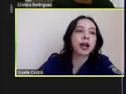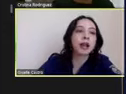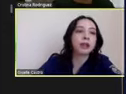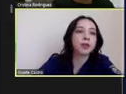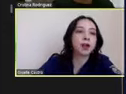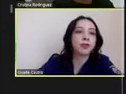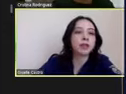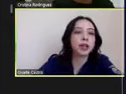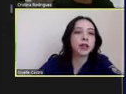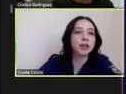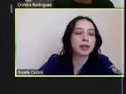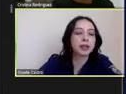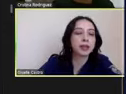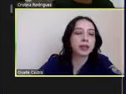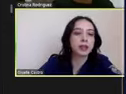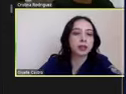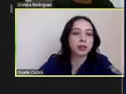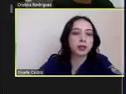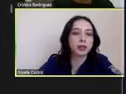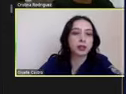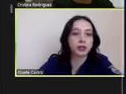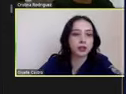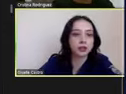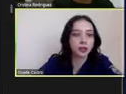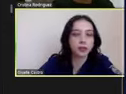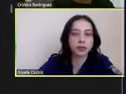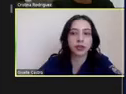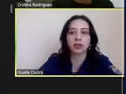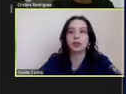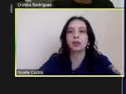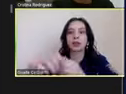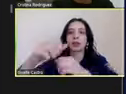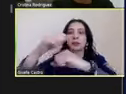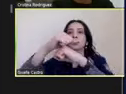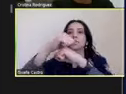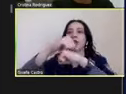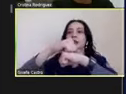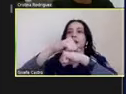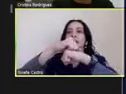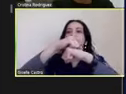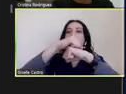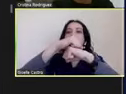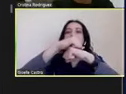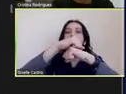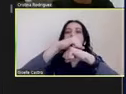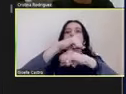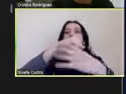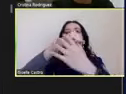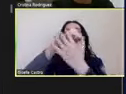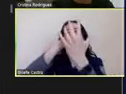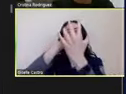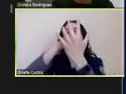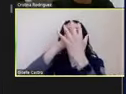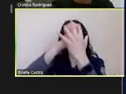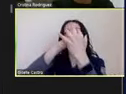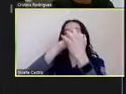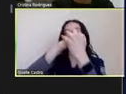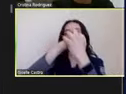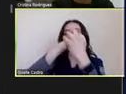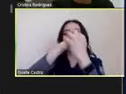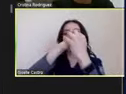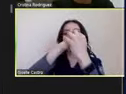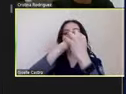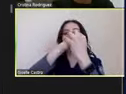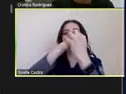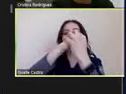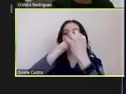movimiento articular forzado más allá de sus límites fisiológicos. Entonces, tenemos nuestras articulaciones, están recubiertas